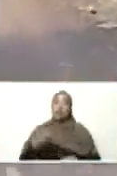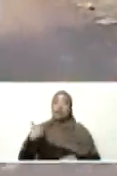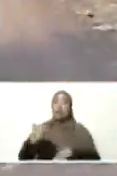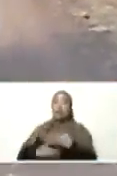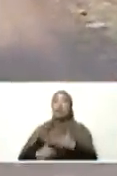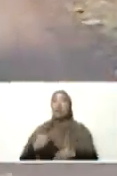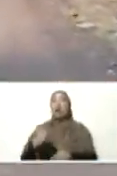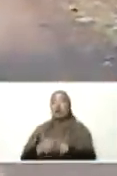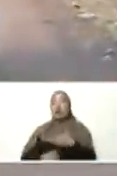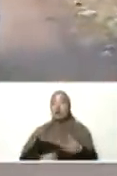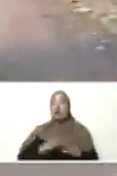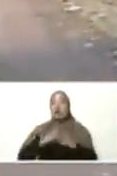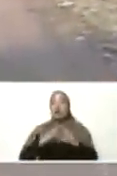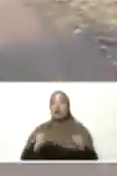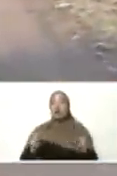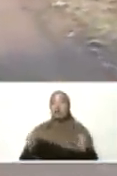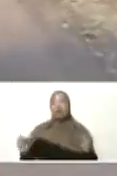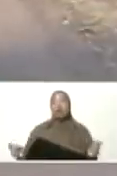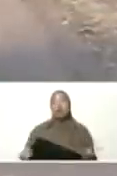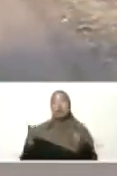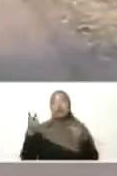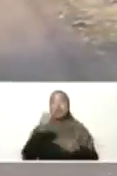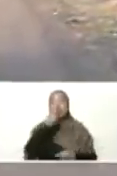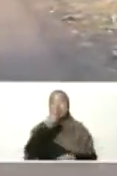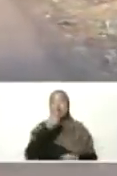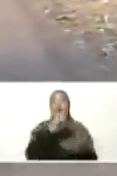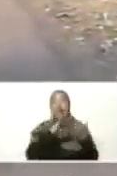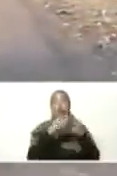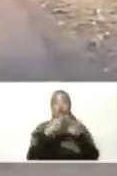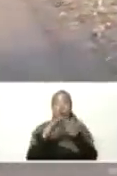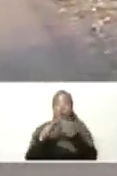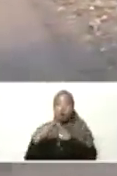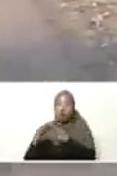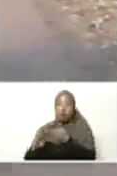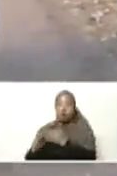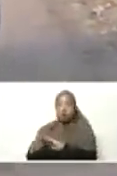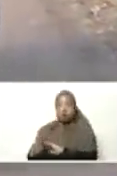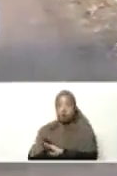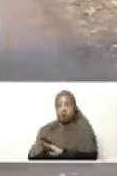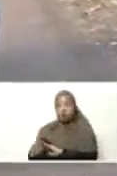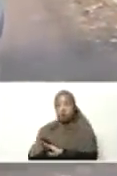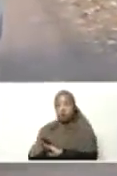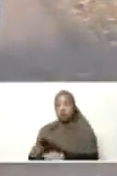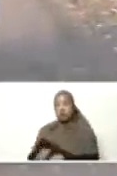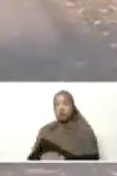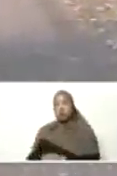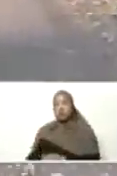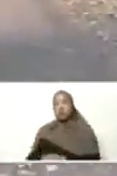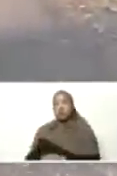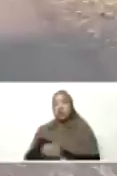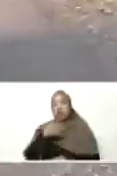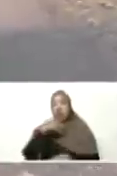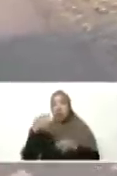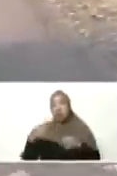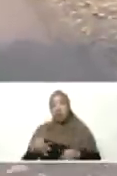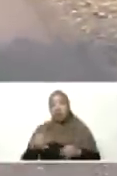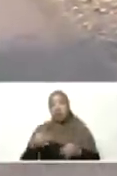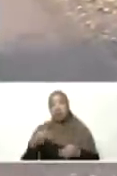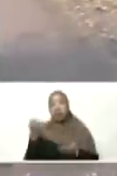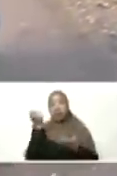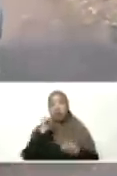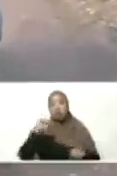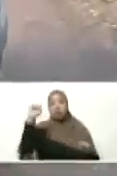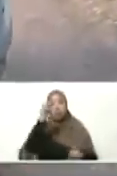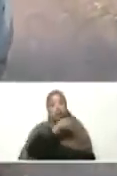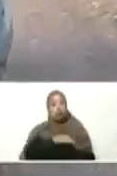multiplicando todas las virtudes de las comunas. Porque la verdadera sociedad democrática y